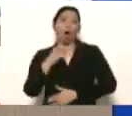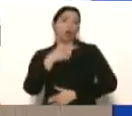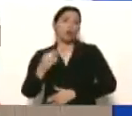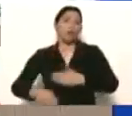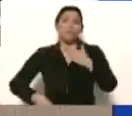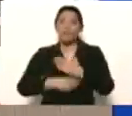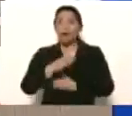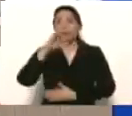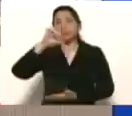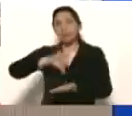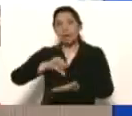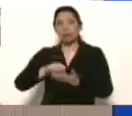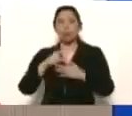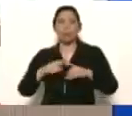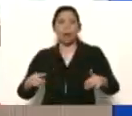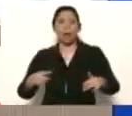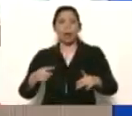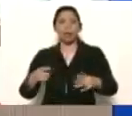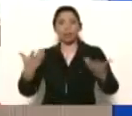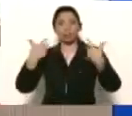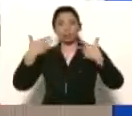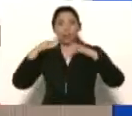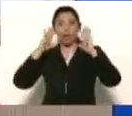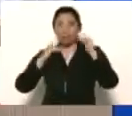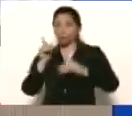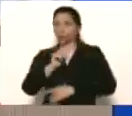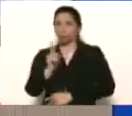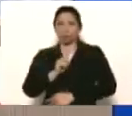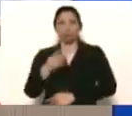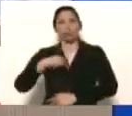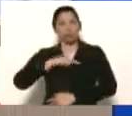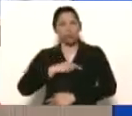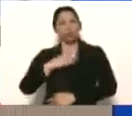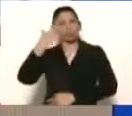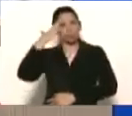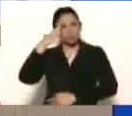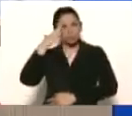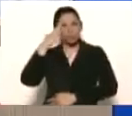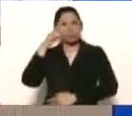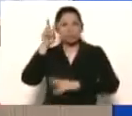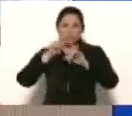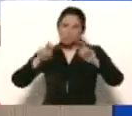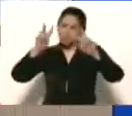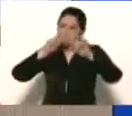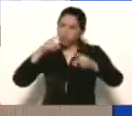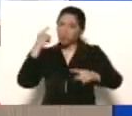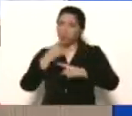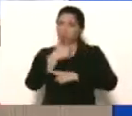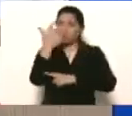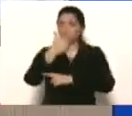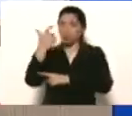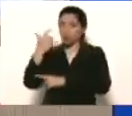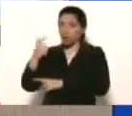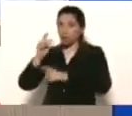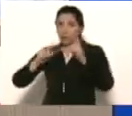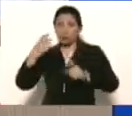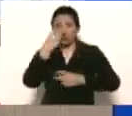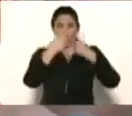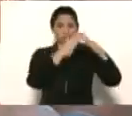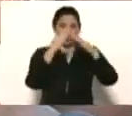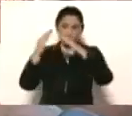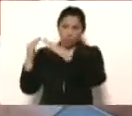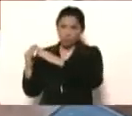centro para recibir algún tipo de atención no nosotros definimos que debe visitarse las personas casa por casa